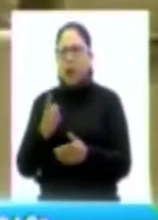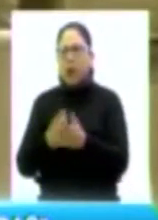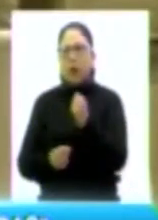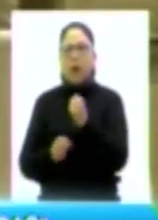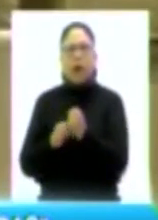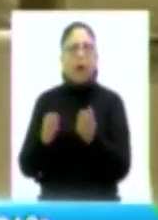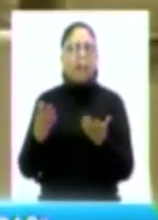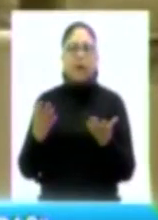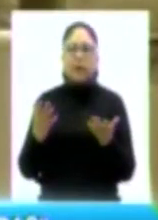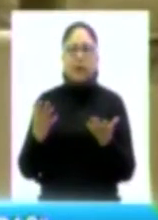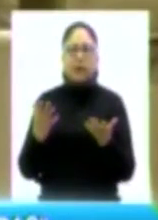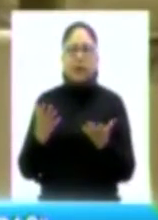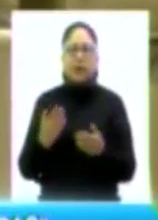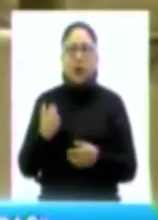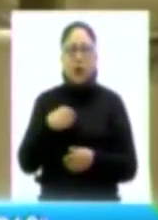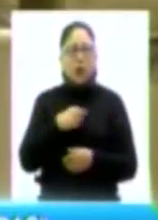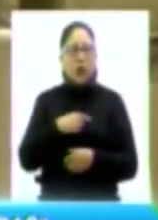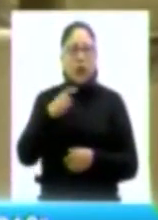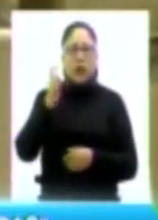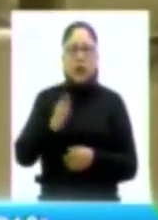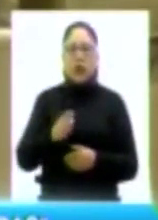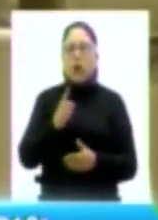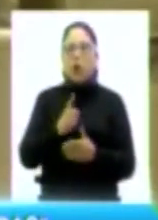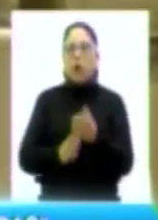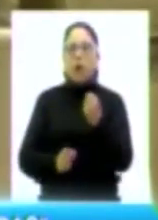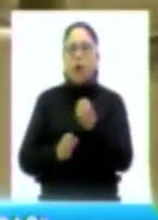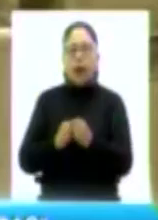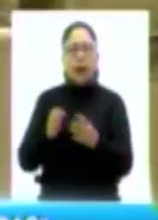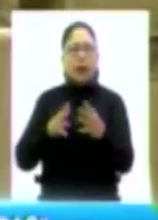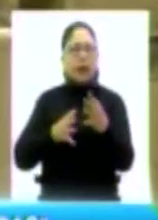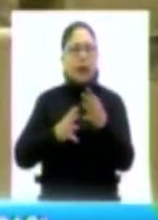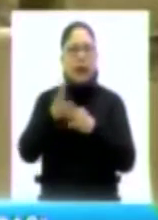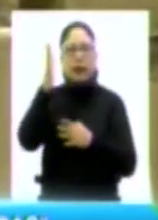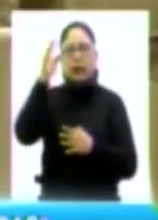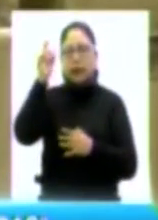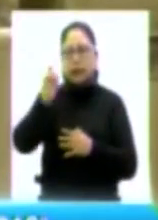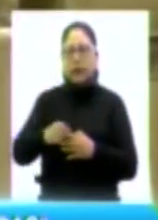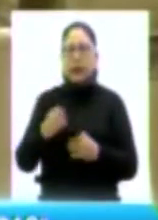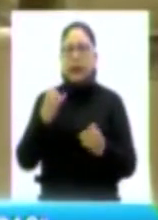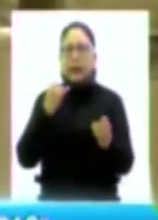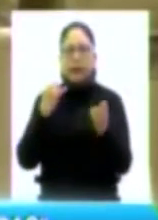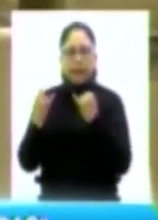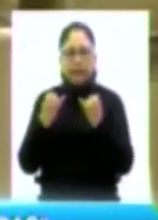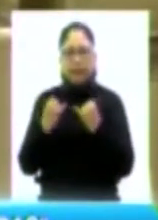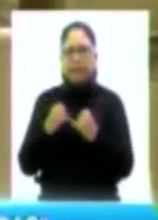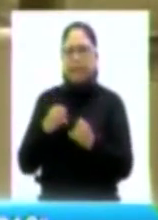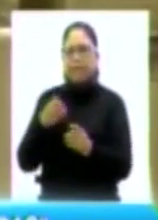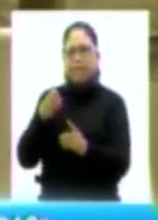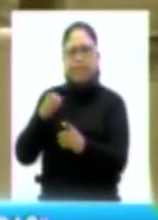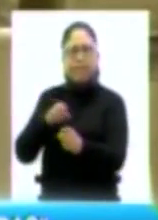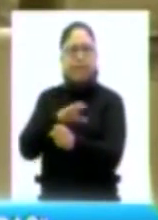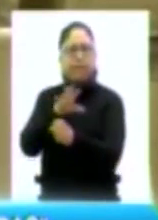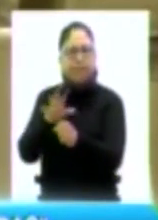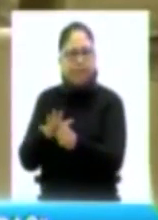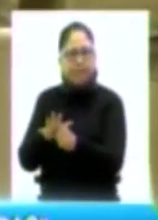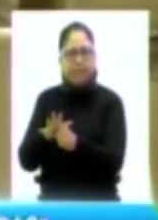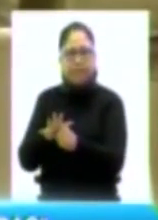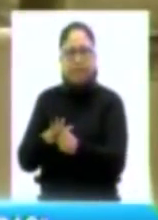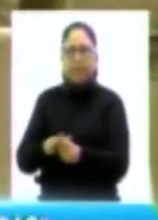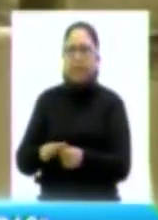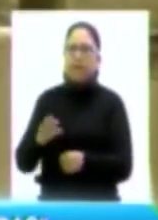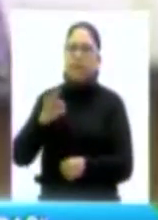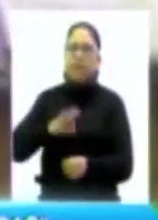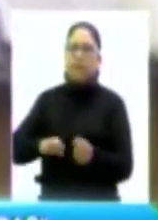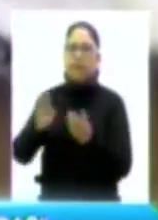confiables. Nosotros queremos absoluta transparencia en la información sobre el coronavirus para nuestra